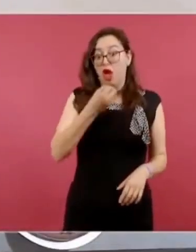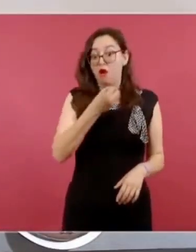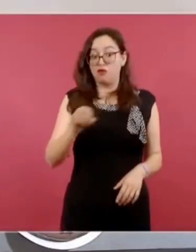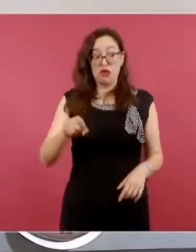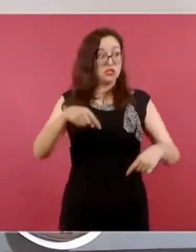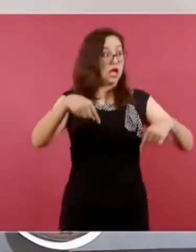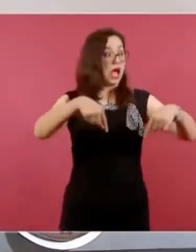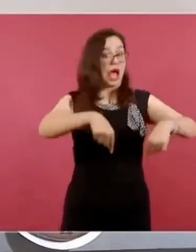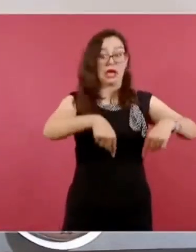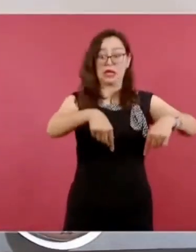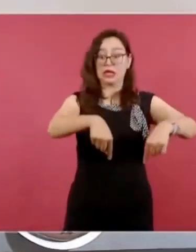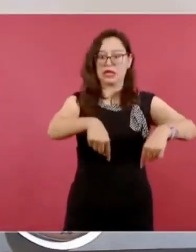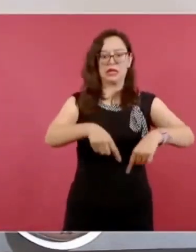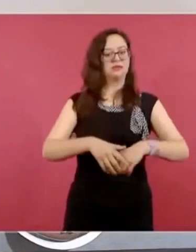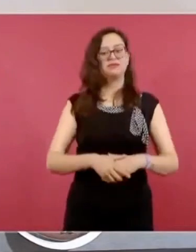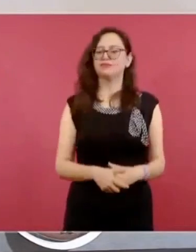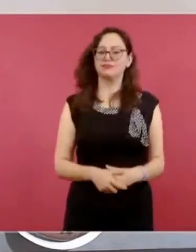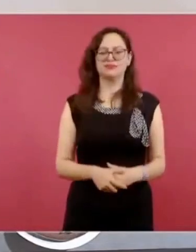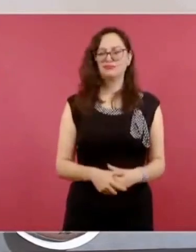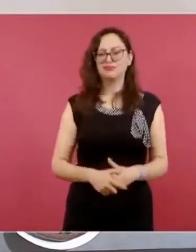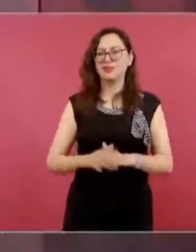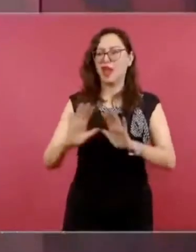se gobierna con el ejemplo.